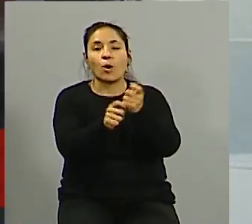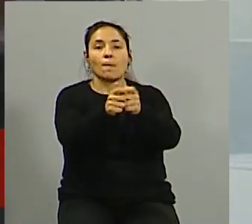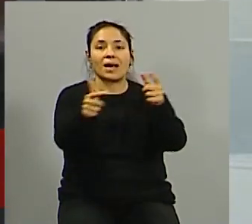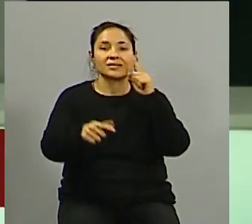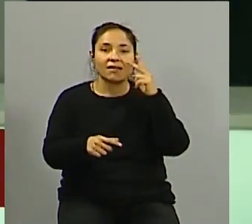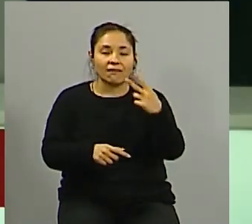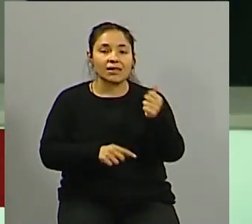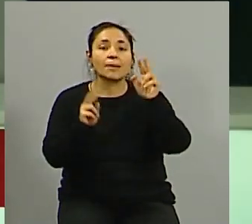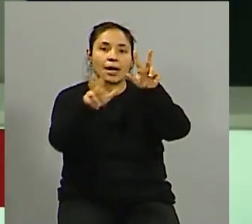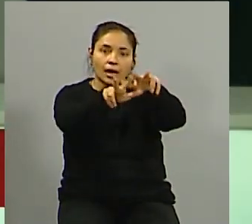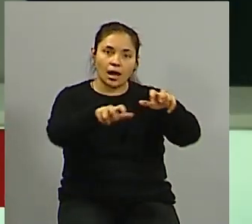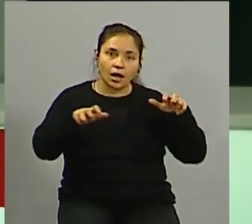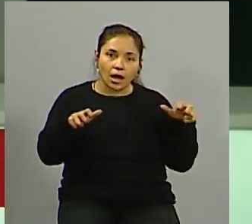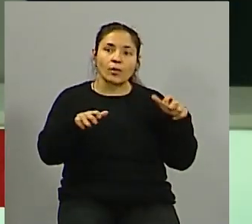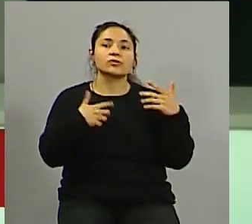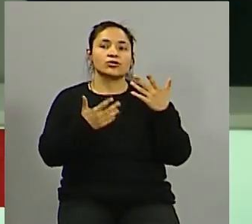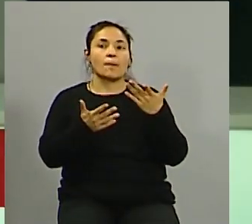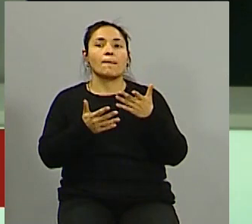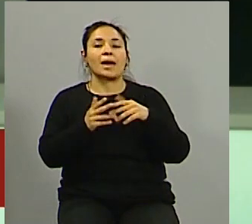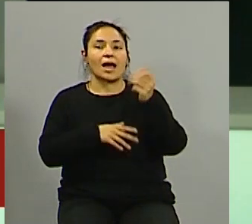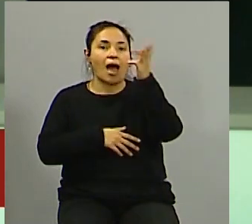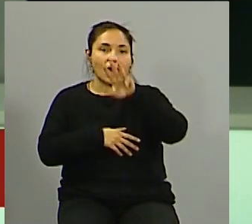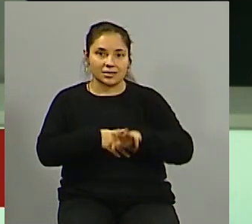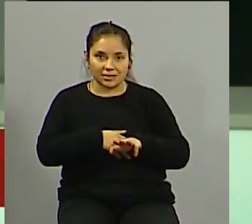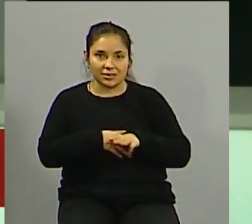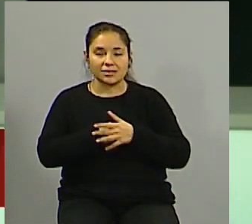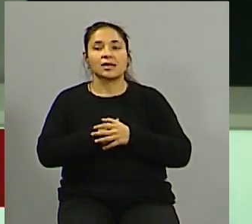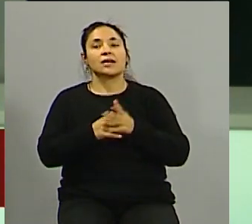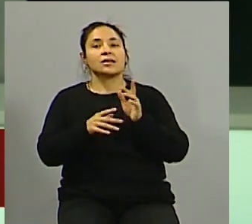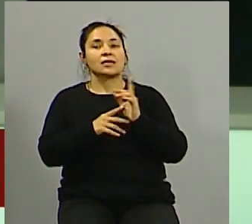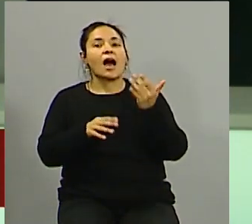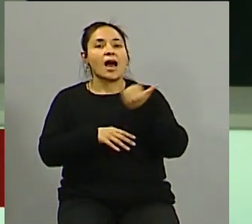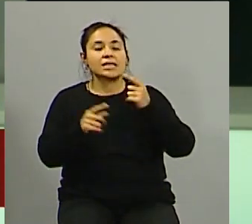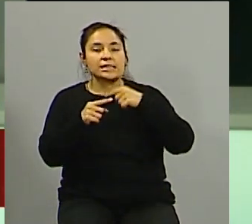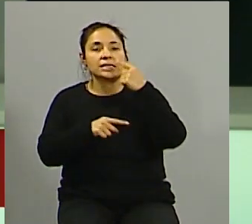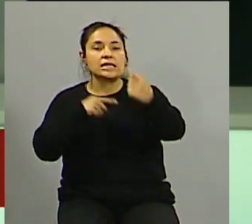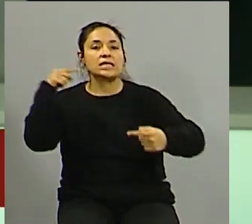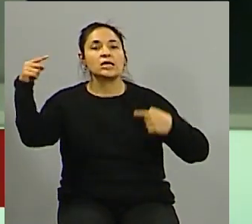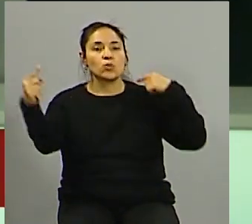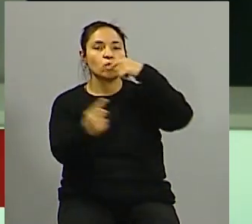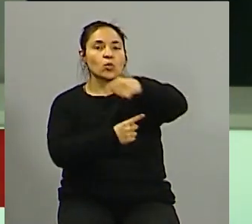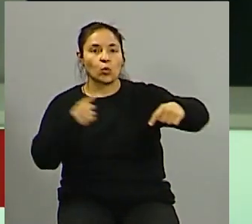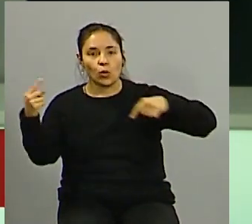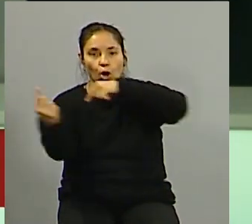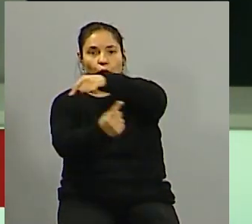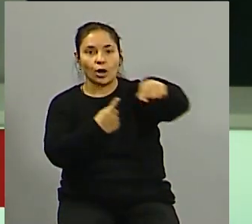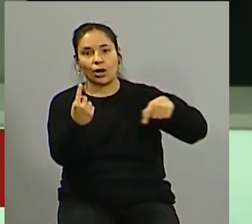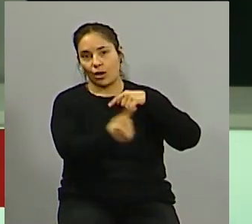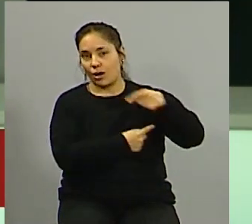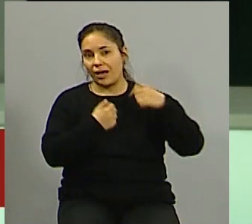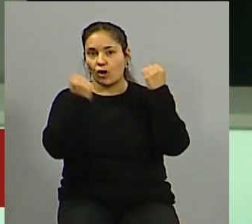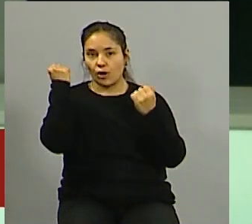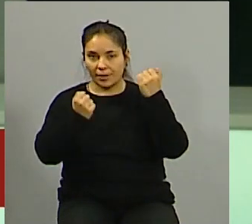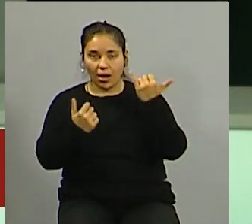mayor recaudación nuevamente para la ANSES. Entonces, esto alimenta un círculo virtuoso. A mí me parece que el problema de la Argentina no está